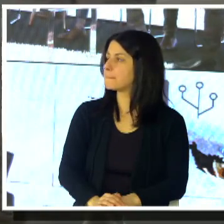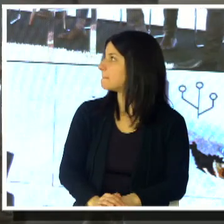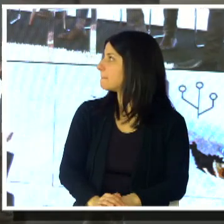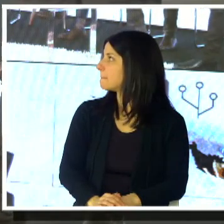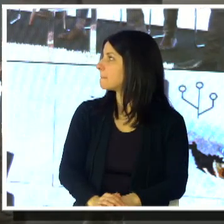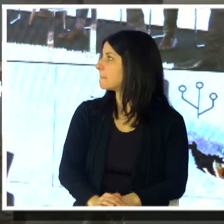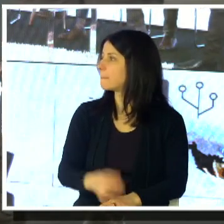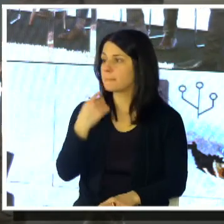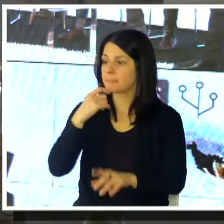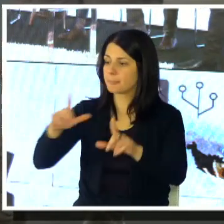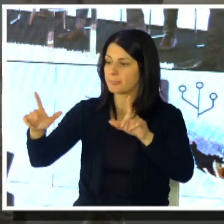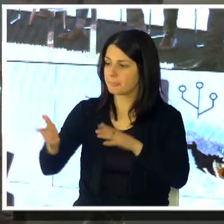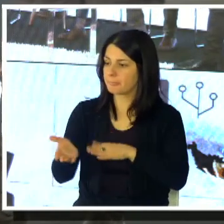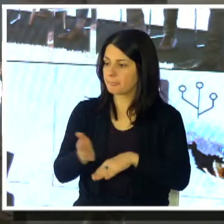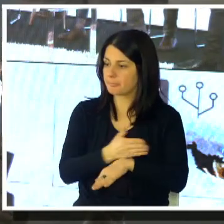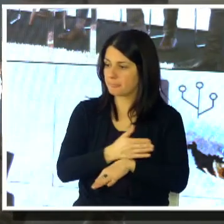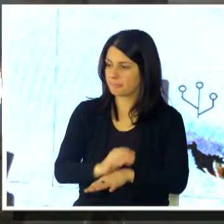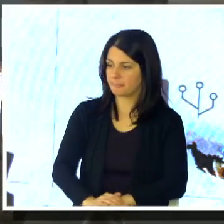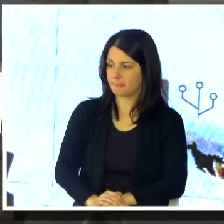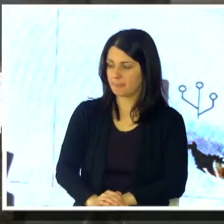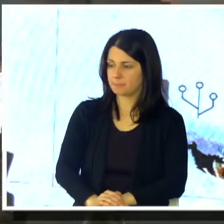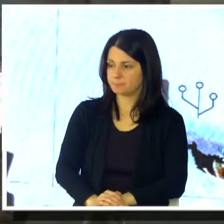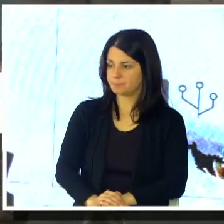La anterior presentación, la misma que ven.